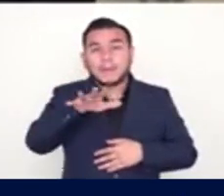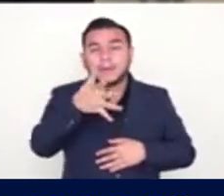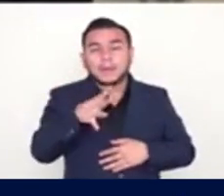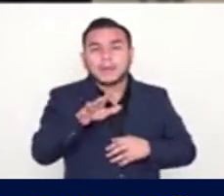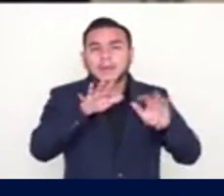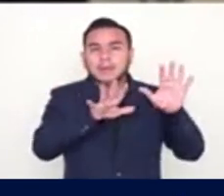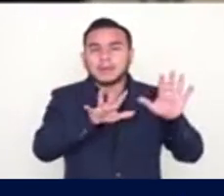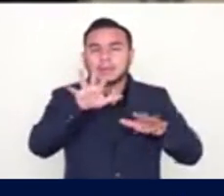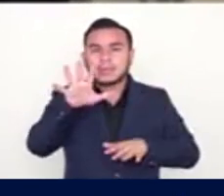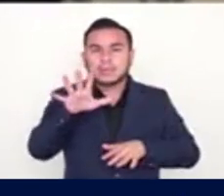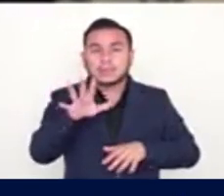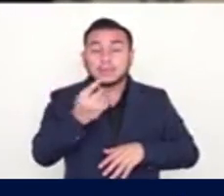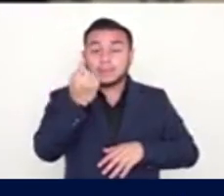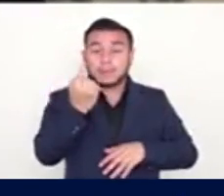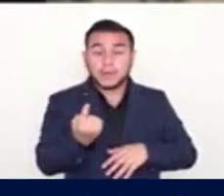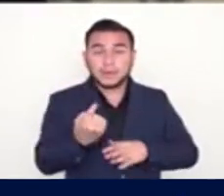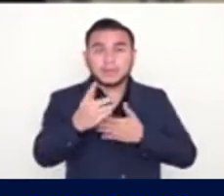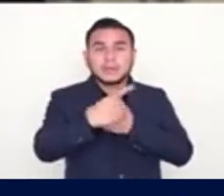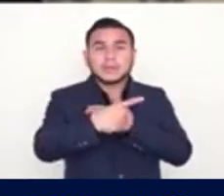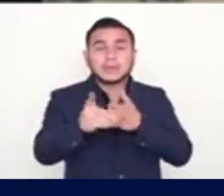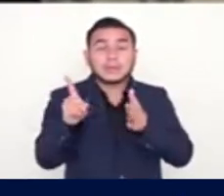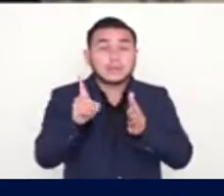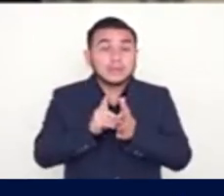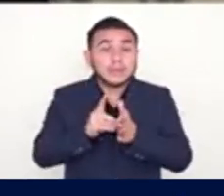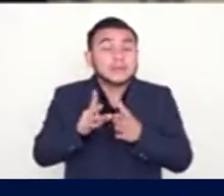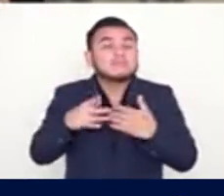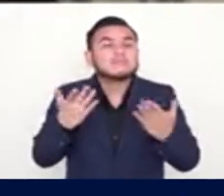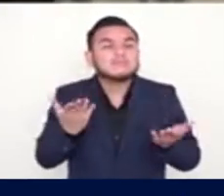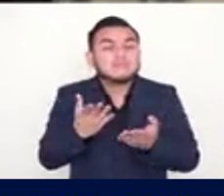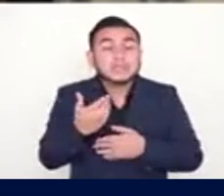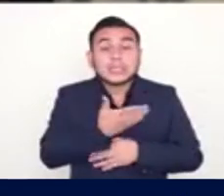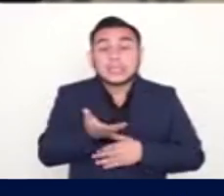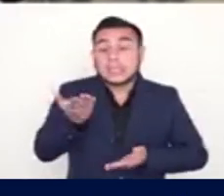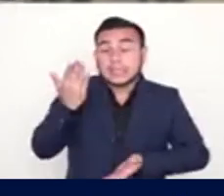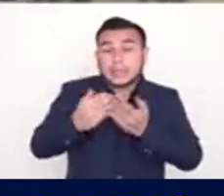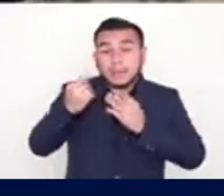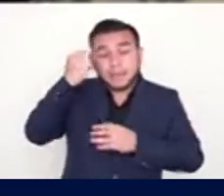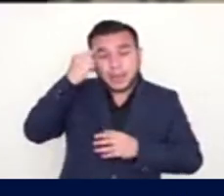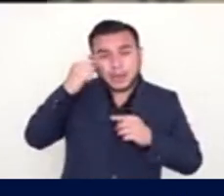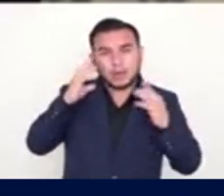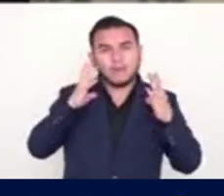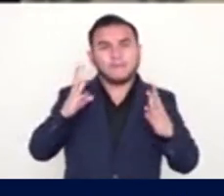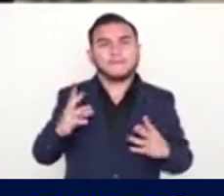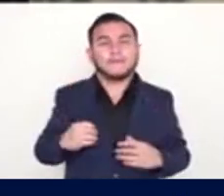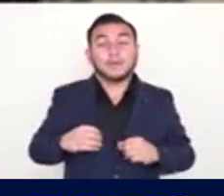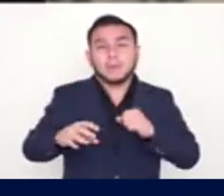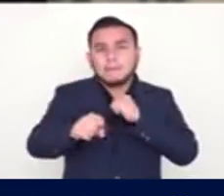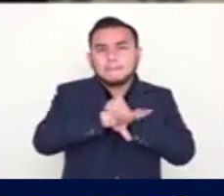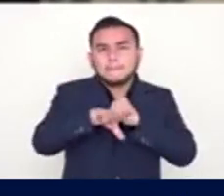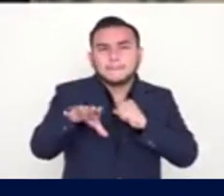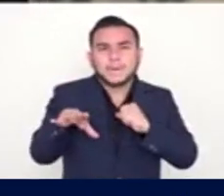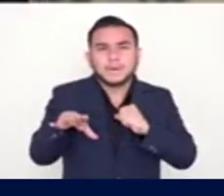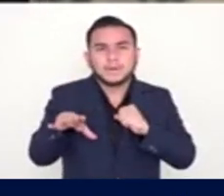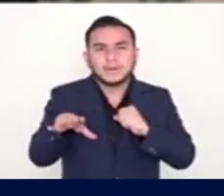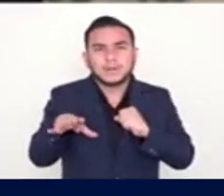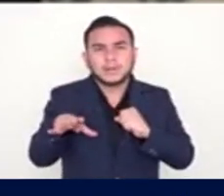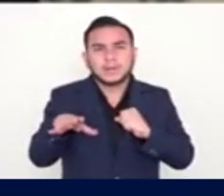menos unos 15 congresistas o 20 congresistas, que pedían que el gobierno publicara